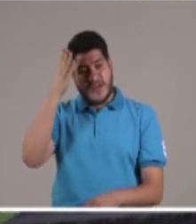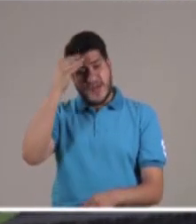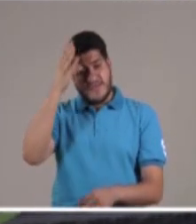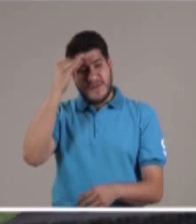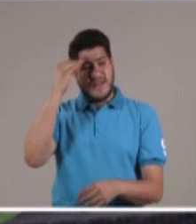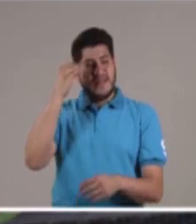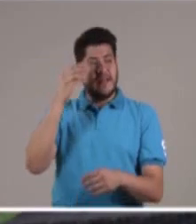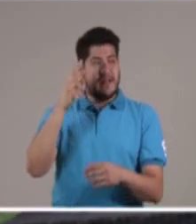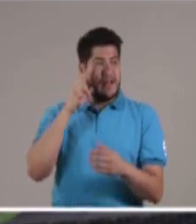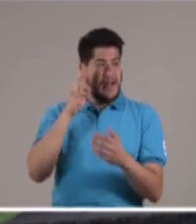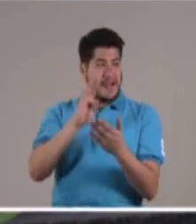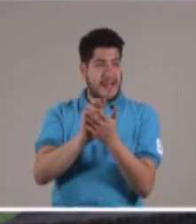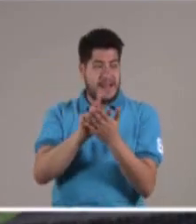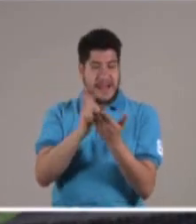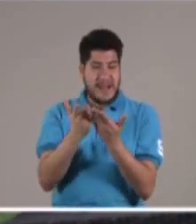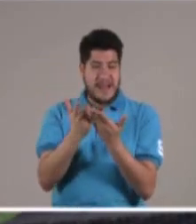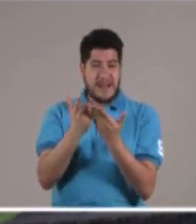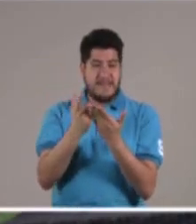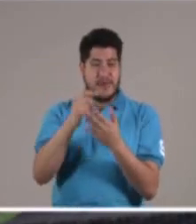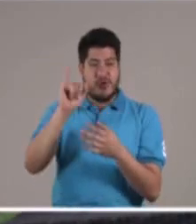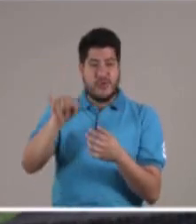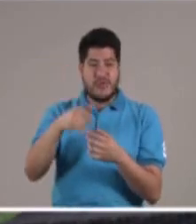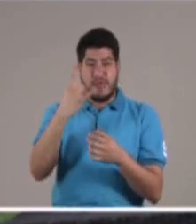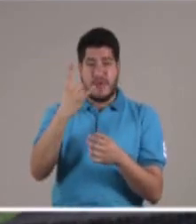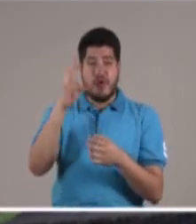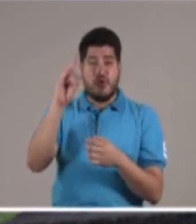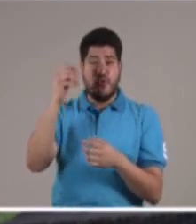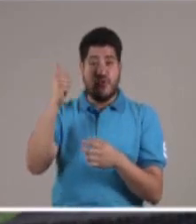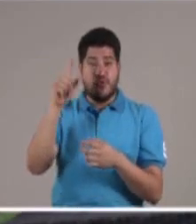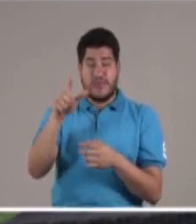dudan convencerlos